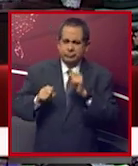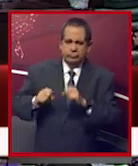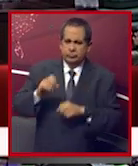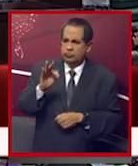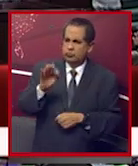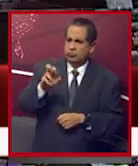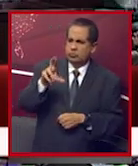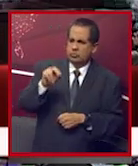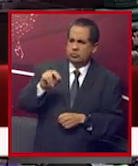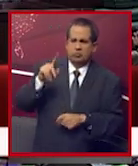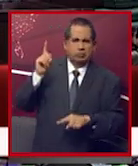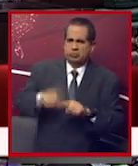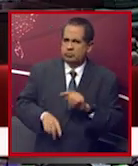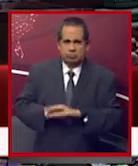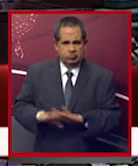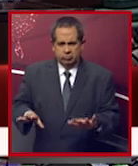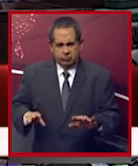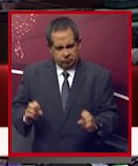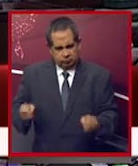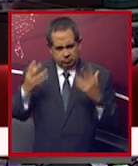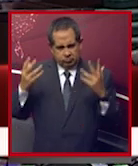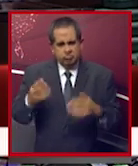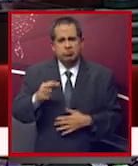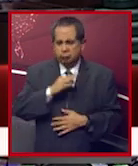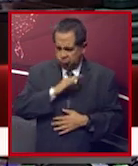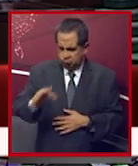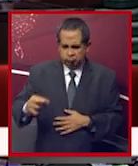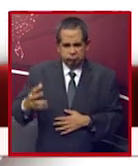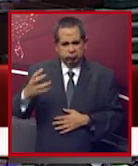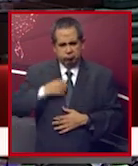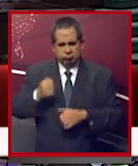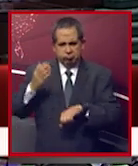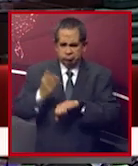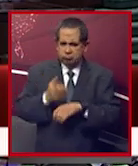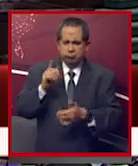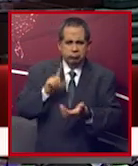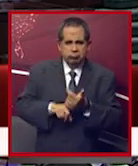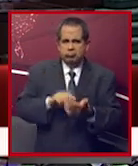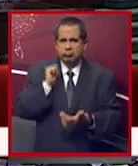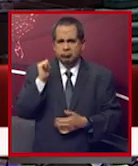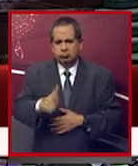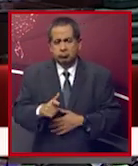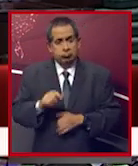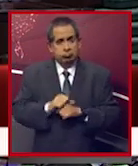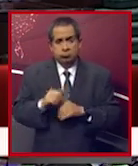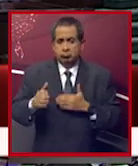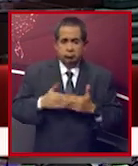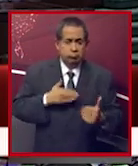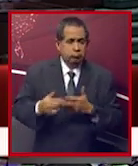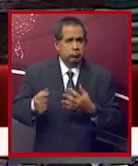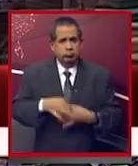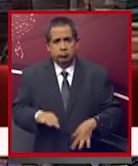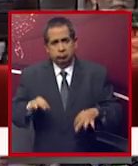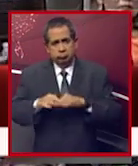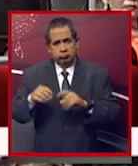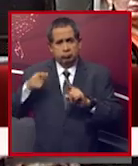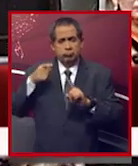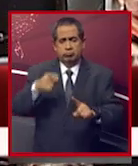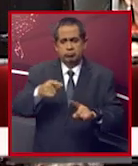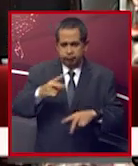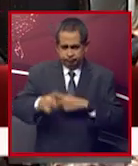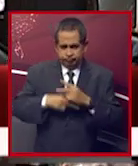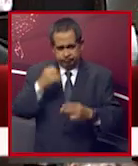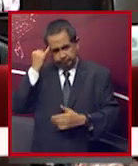todas y todos, sin excepción, estemos en igualdad jurídica y en la modernidad como bandera auténtica. Vamos